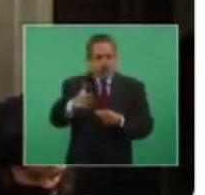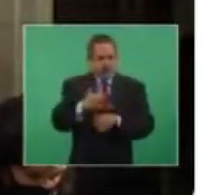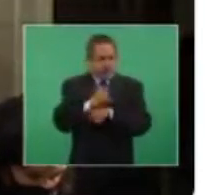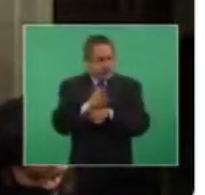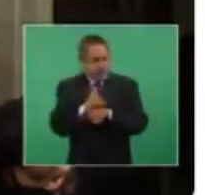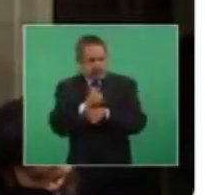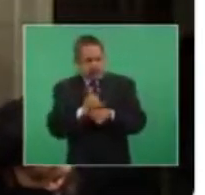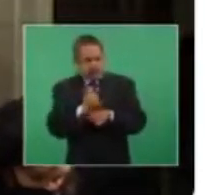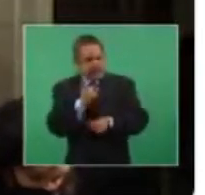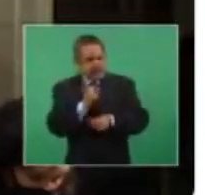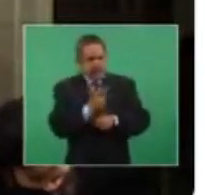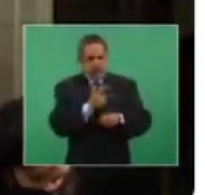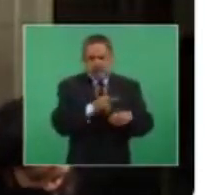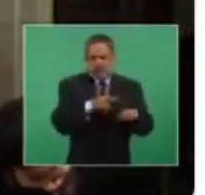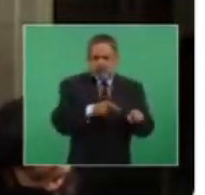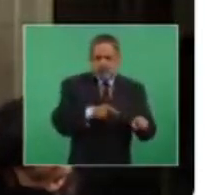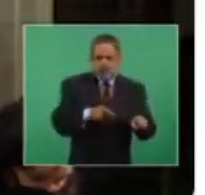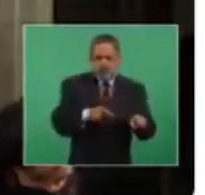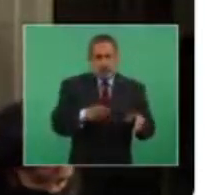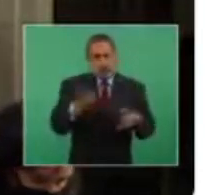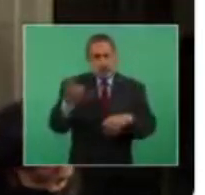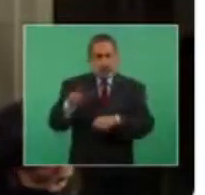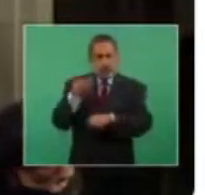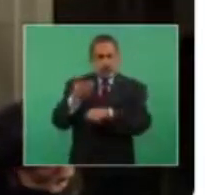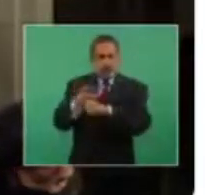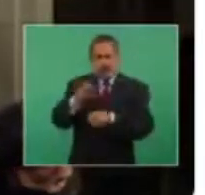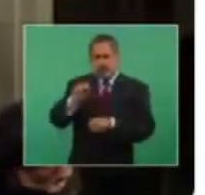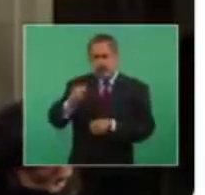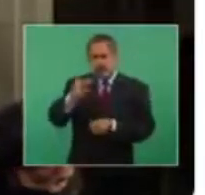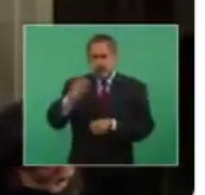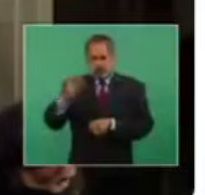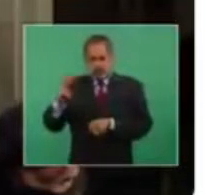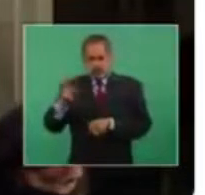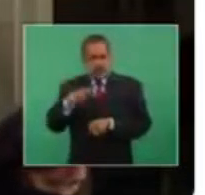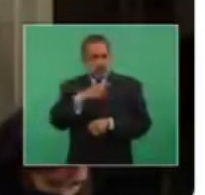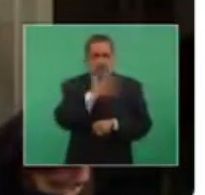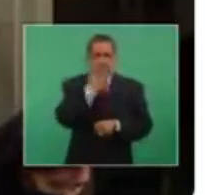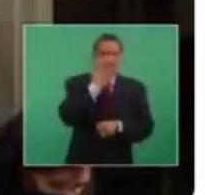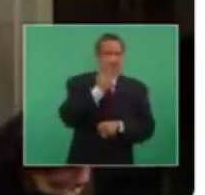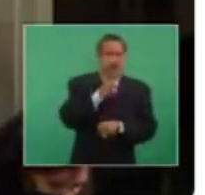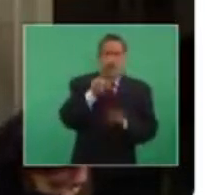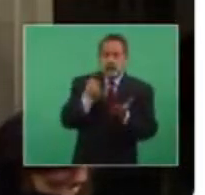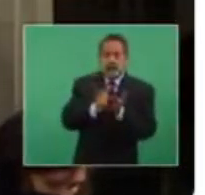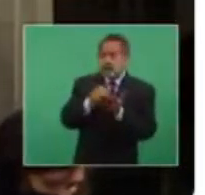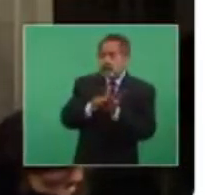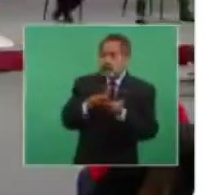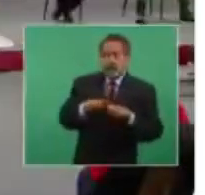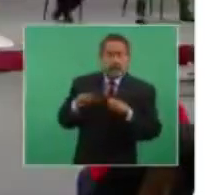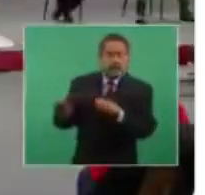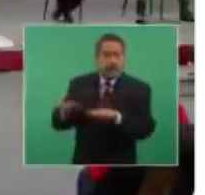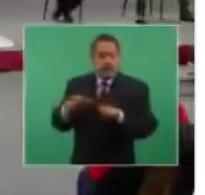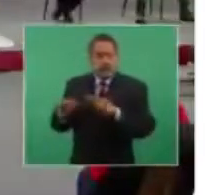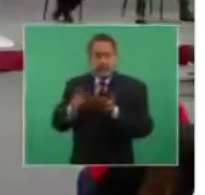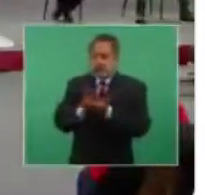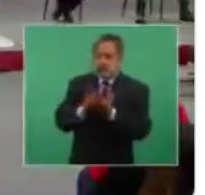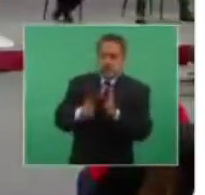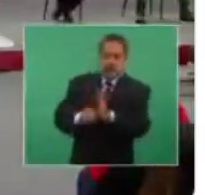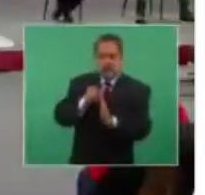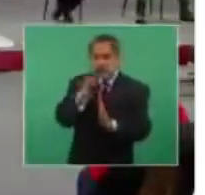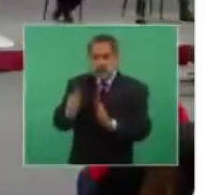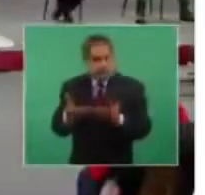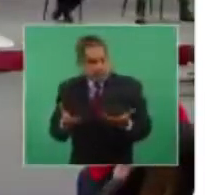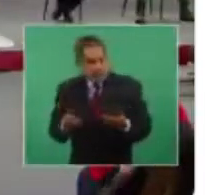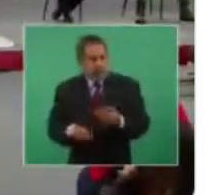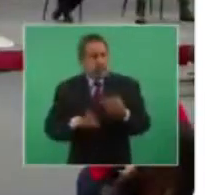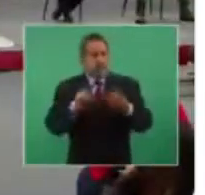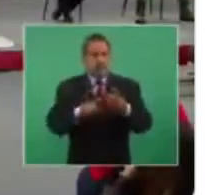investigación de la Secretaría de Hacienda porque no presentan declaraciones fiscales, y si una